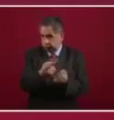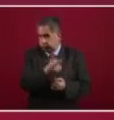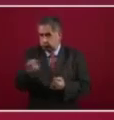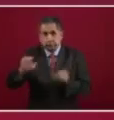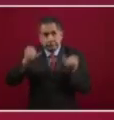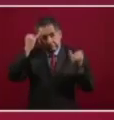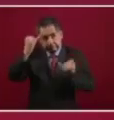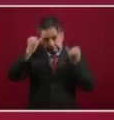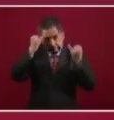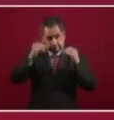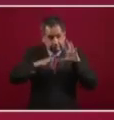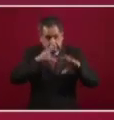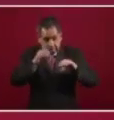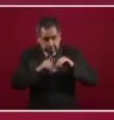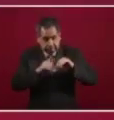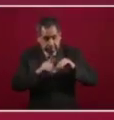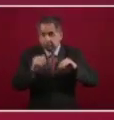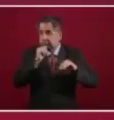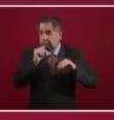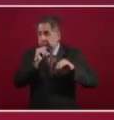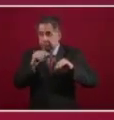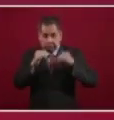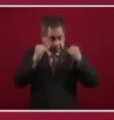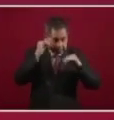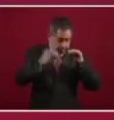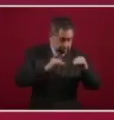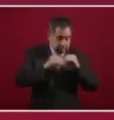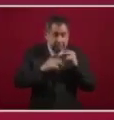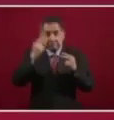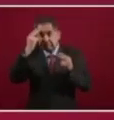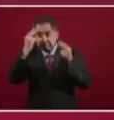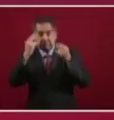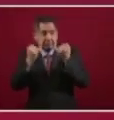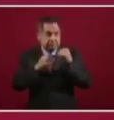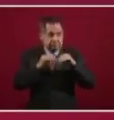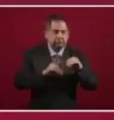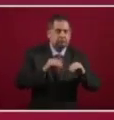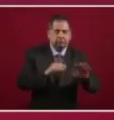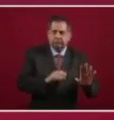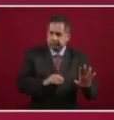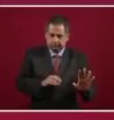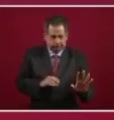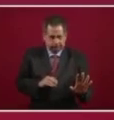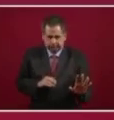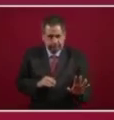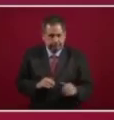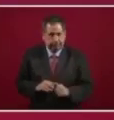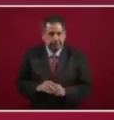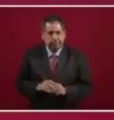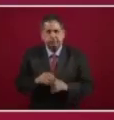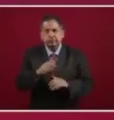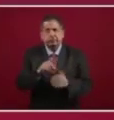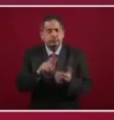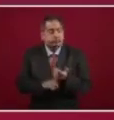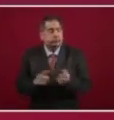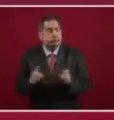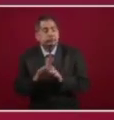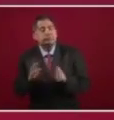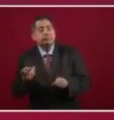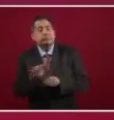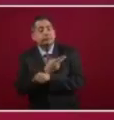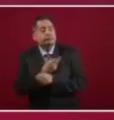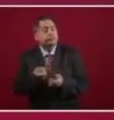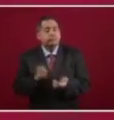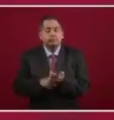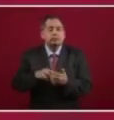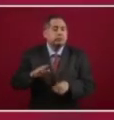tener todos los elementos, hipótesis, ¿sí? Sobre las causas,